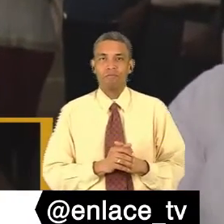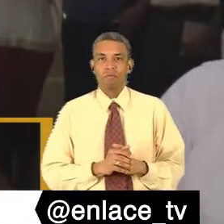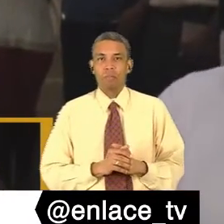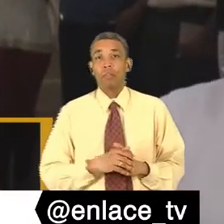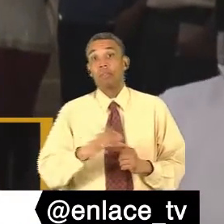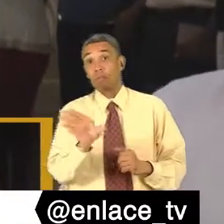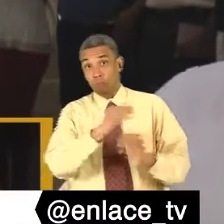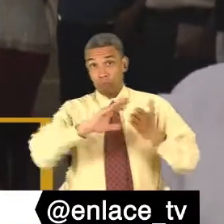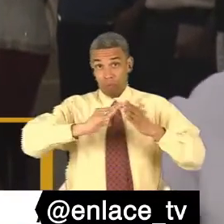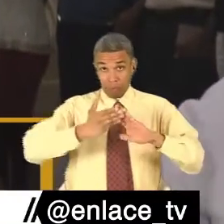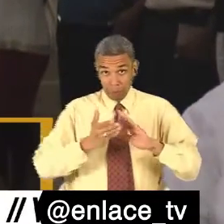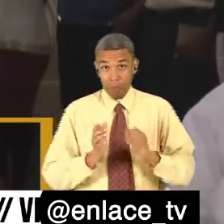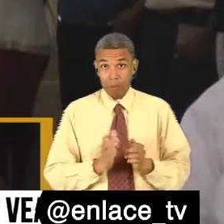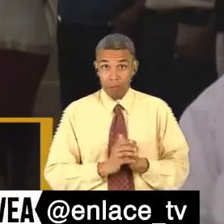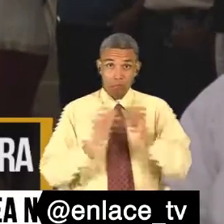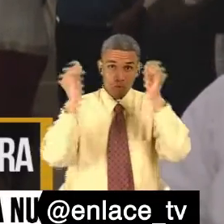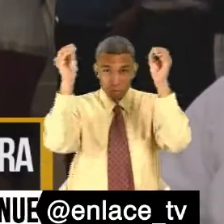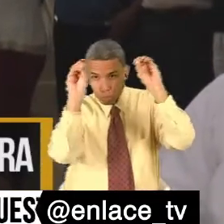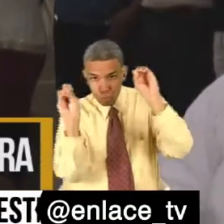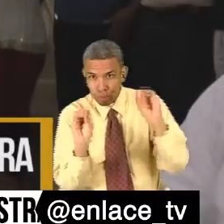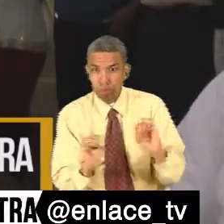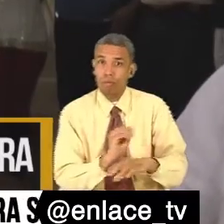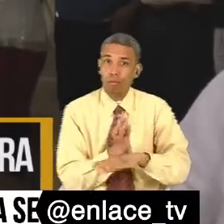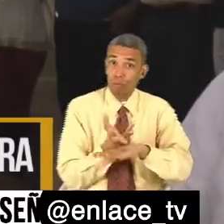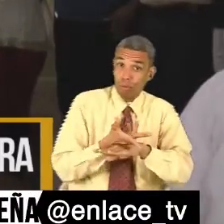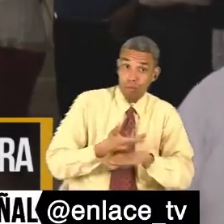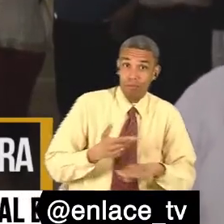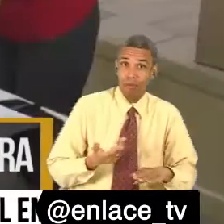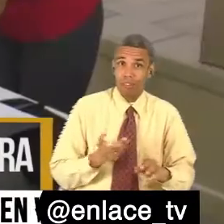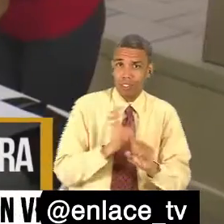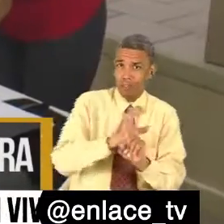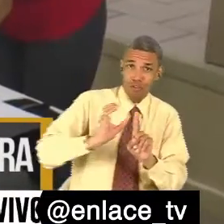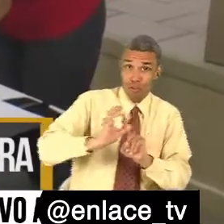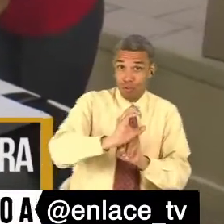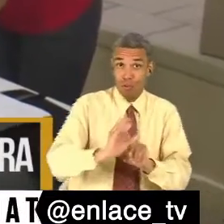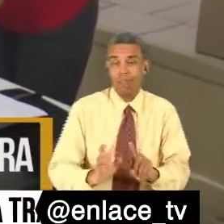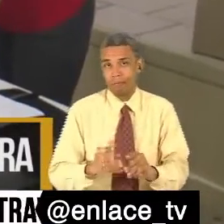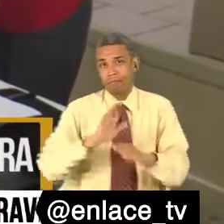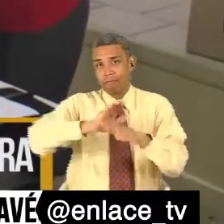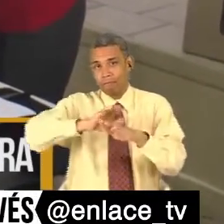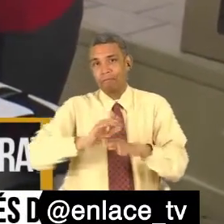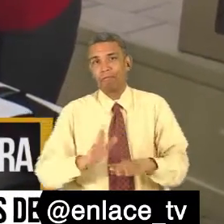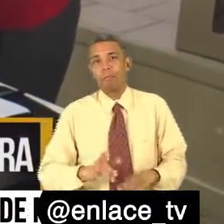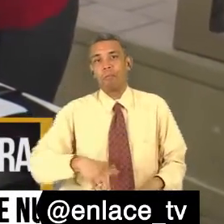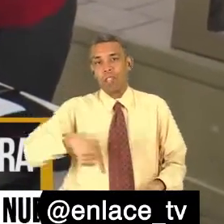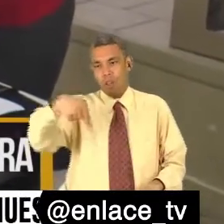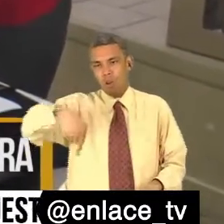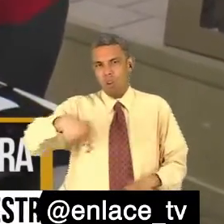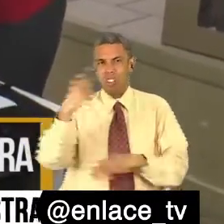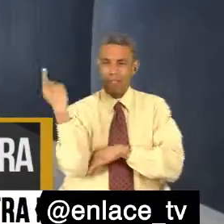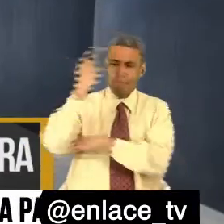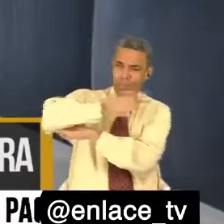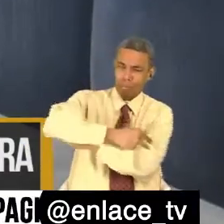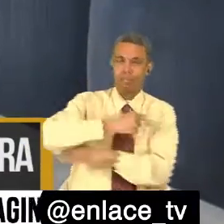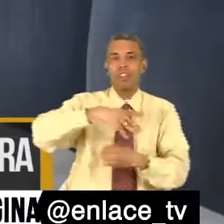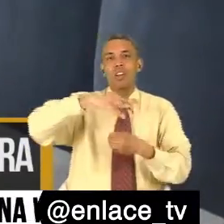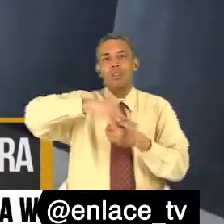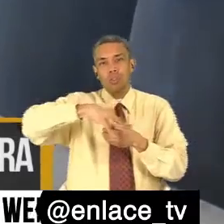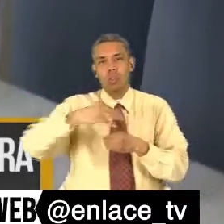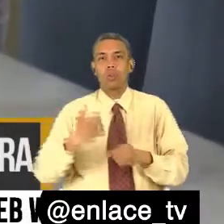artística y cultural del municipio de Barranca Bermeja que se ha llevado a cabo con satisfacción la elección de ese Consejo Municipal de